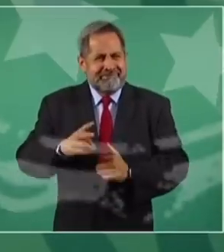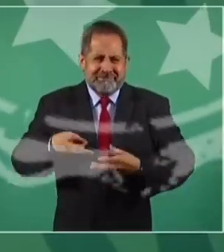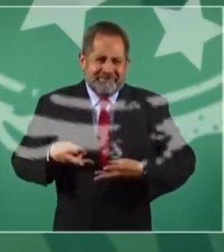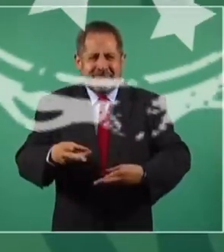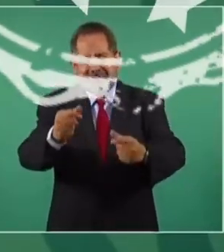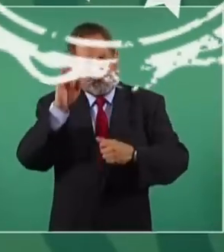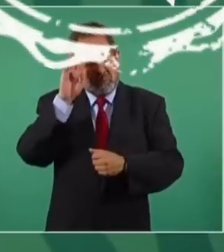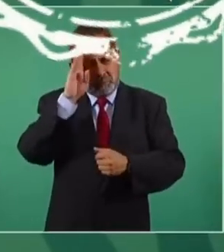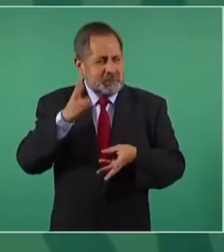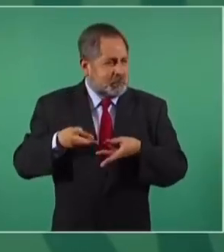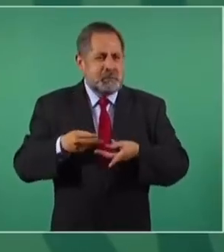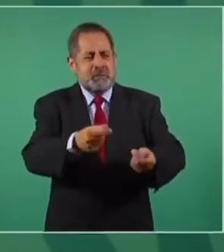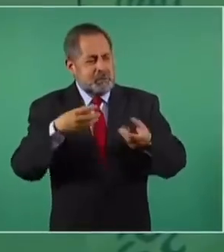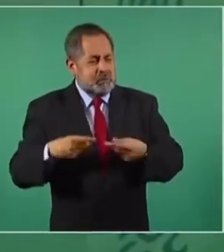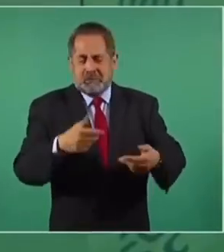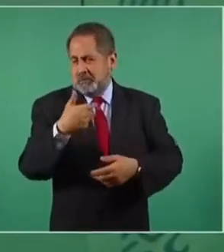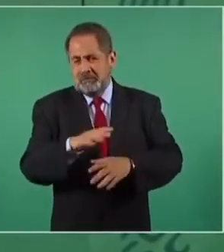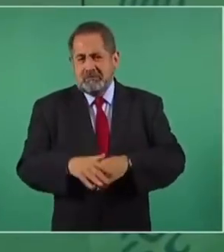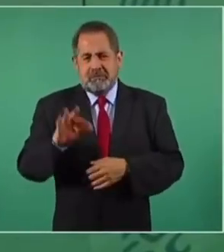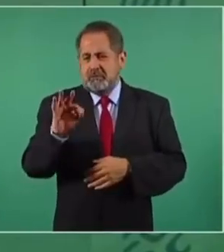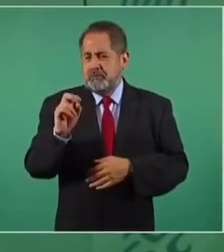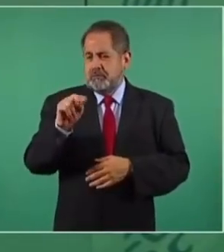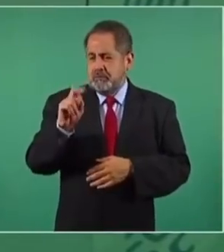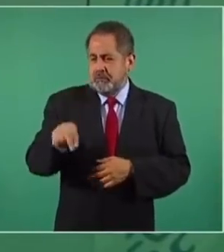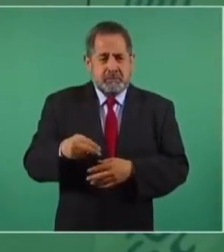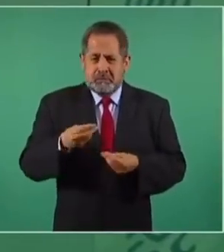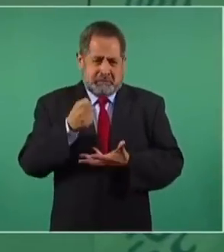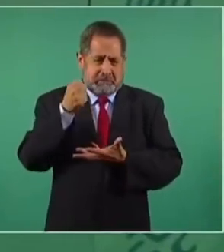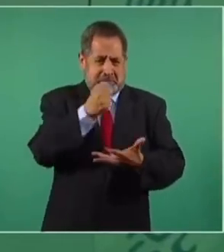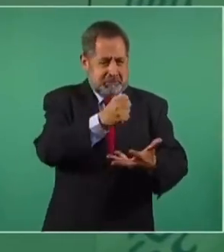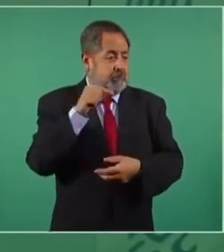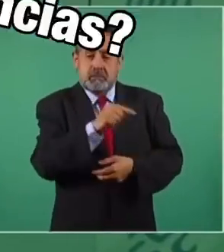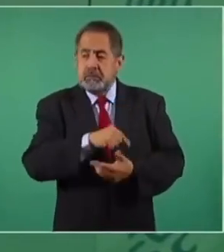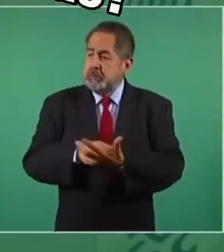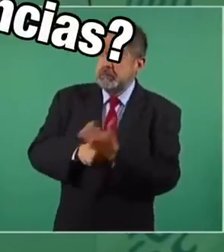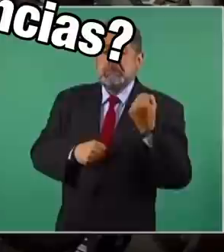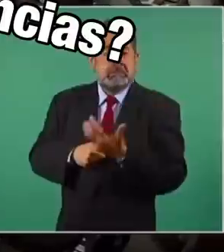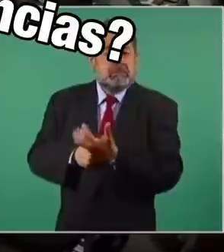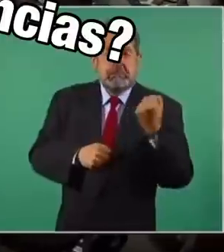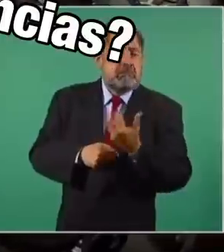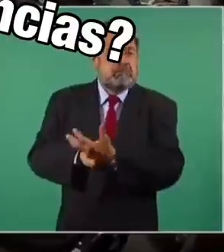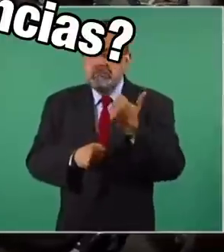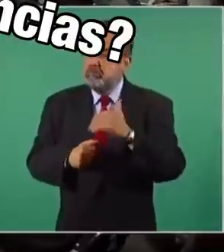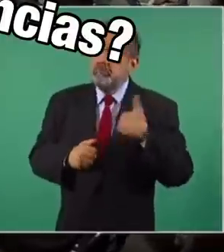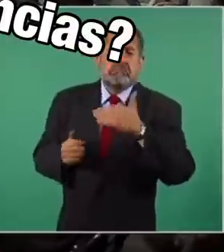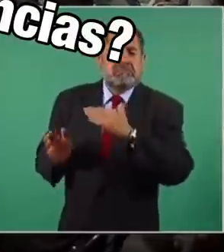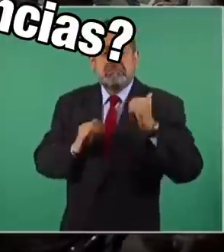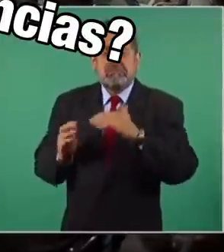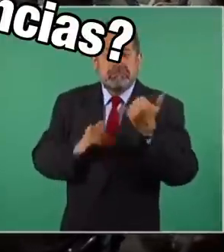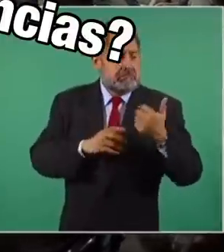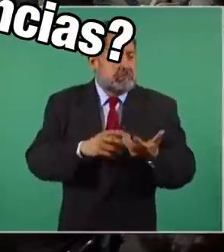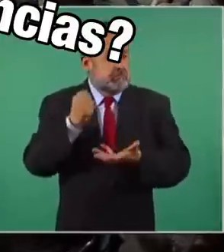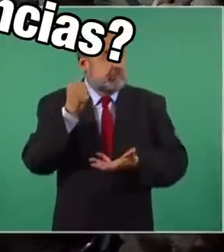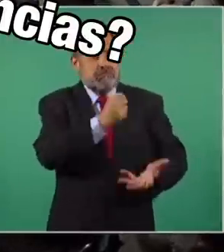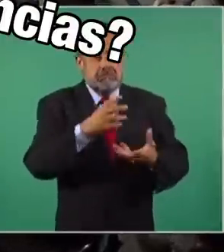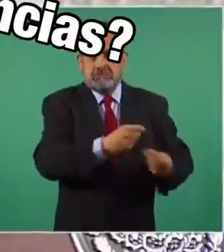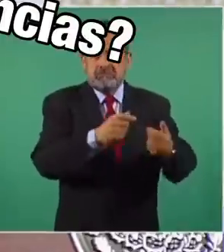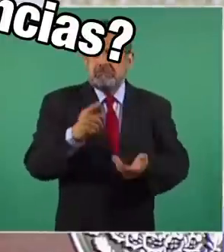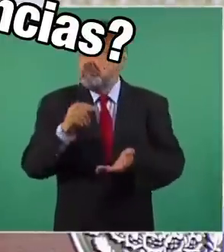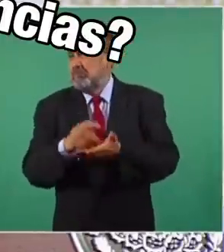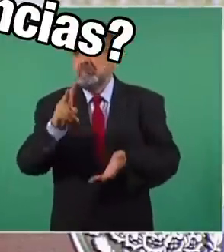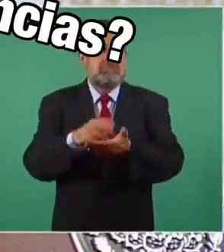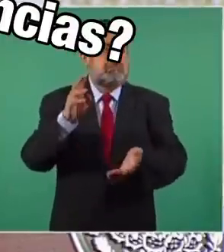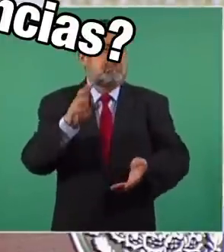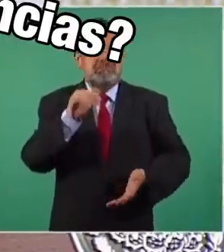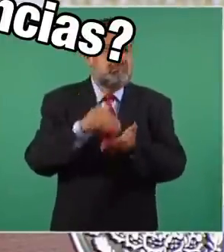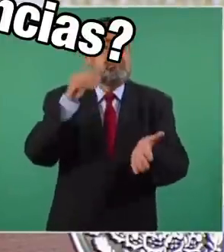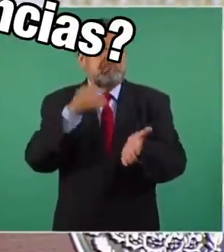El Fonden era pues un barril sin fondo. En cada emergencia se robaban mil, dos